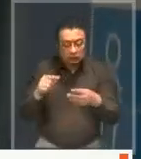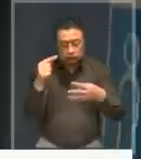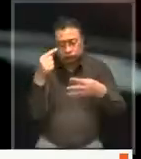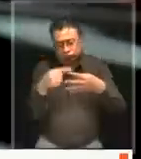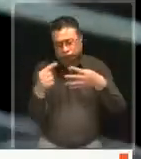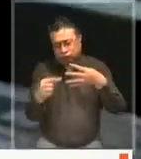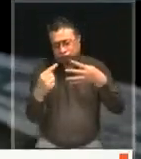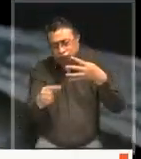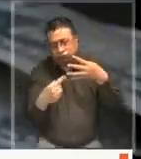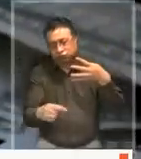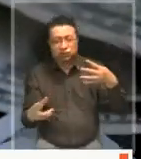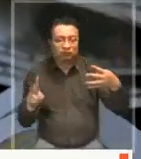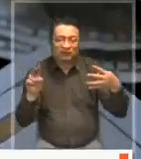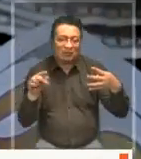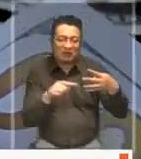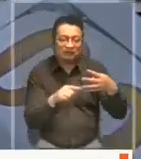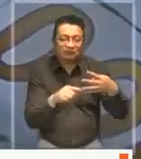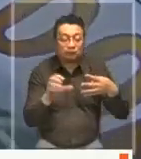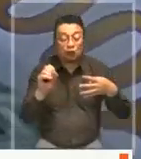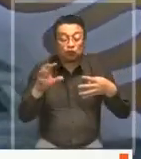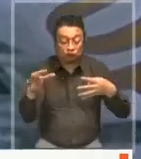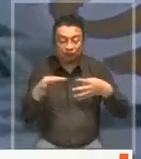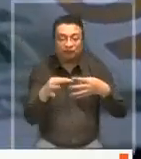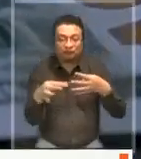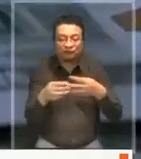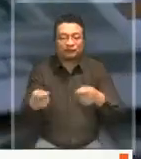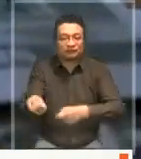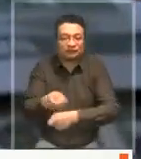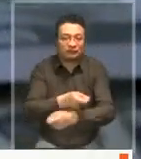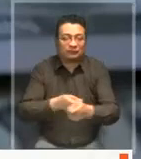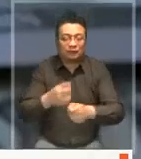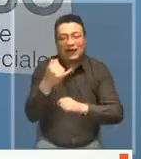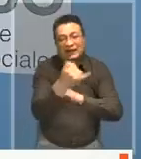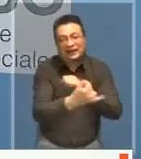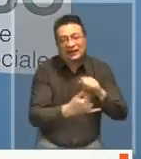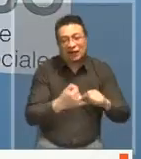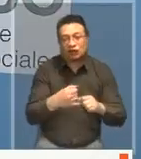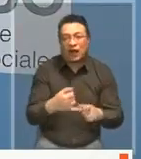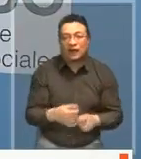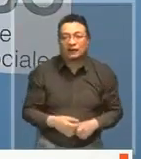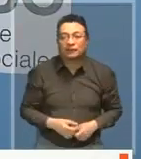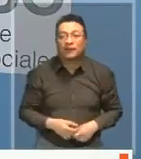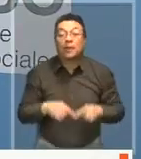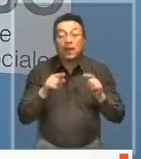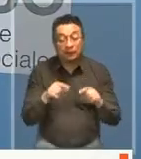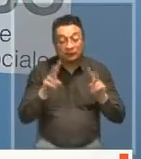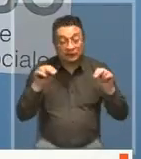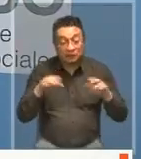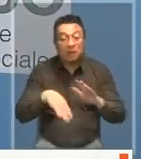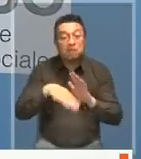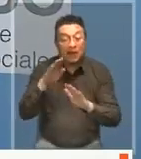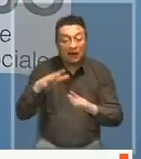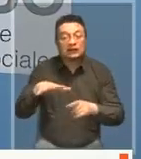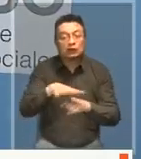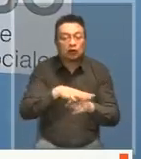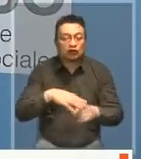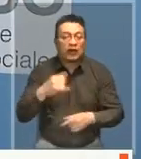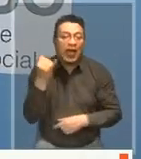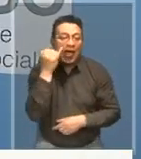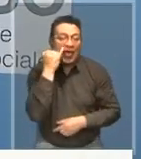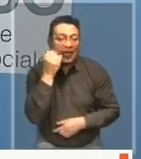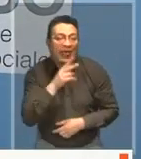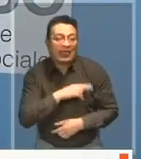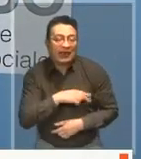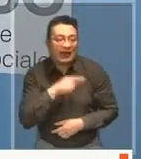de factores varios de ellos relacionados con la economía internacional que tienen que ver principalmente con la situación de las tasas de interés en Estados